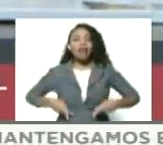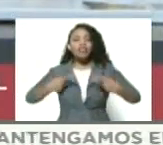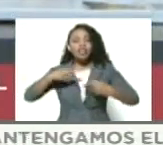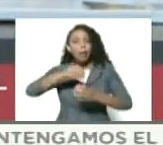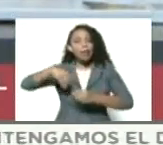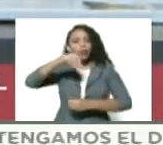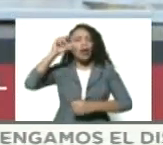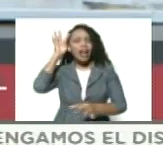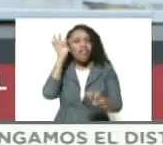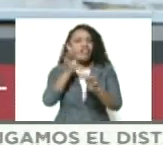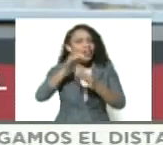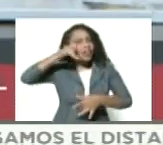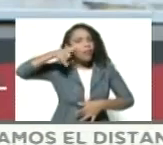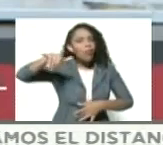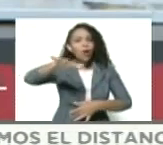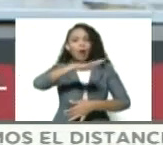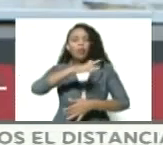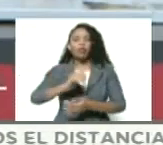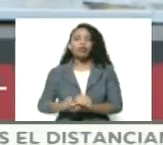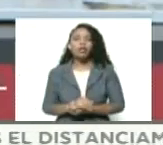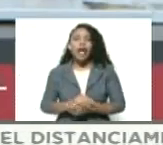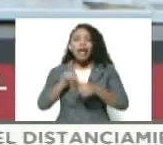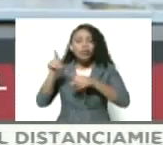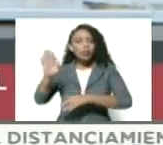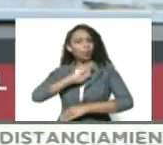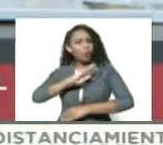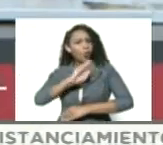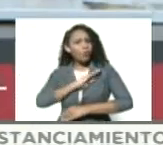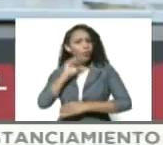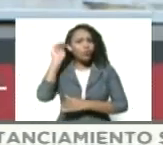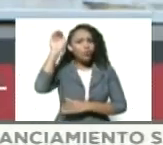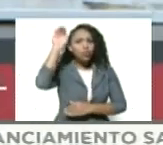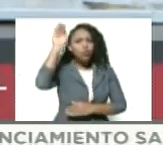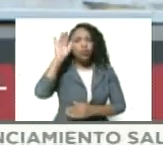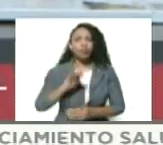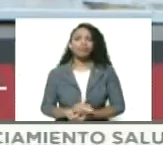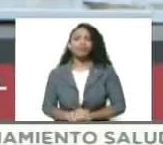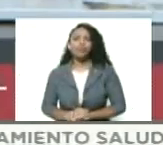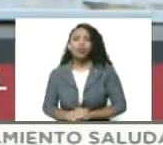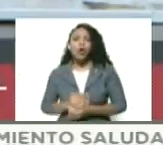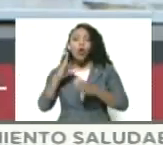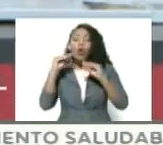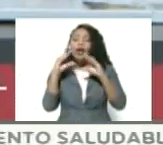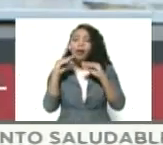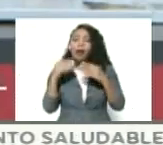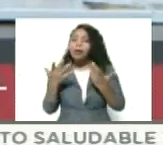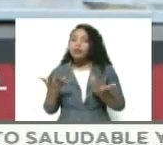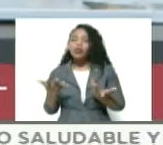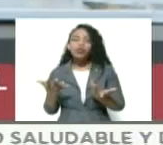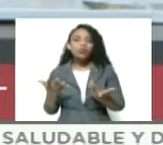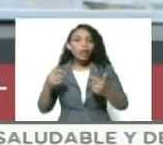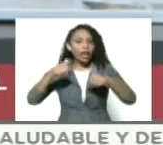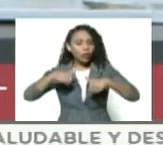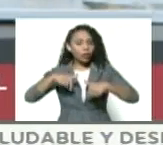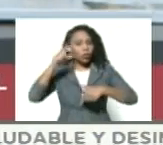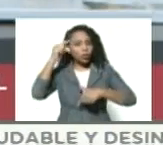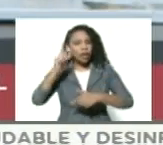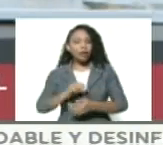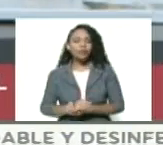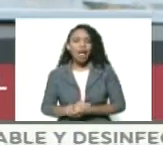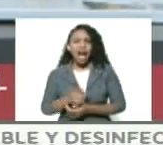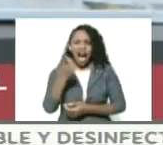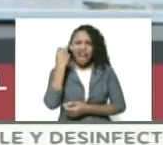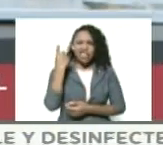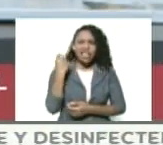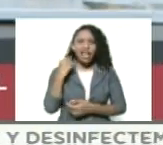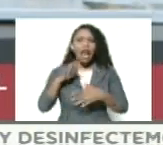de la fe de nuestro pueblo en su propio destino. Lo que hablábamos en estos días, ayer en